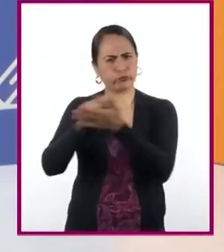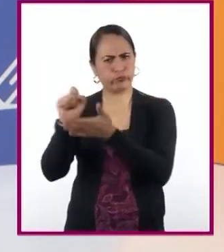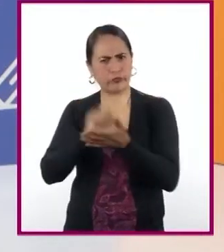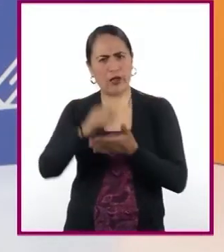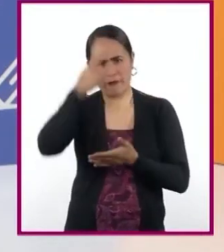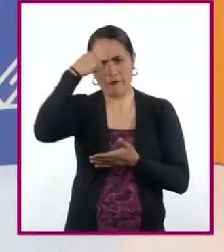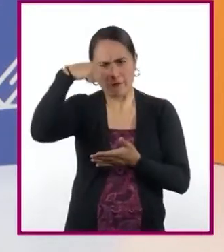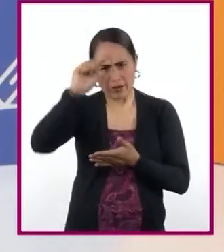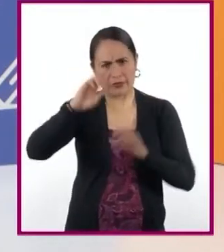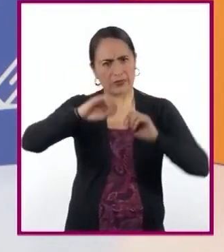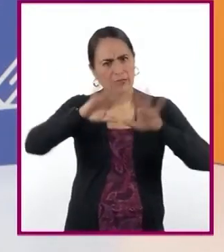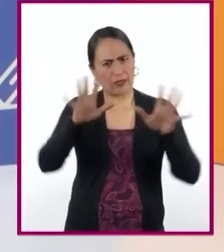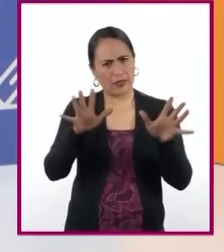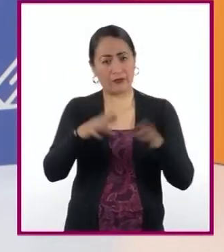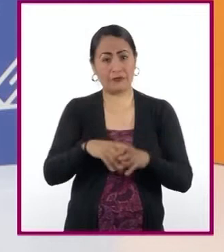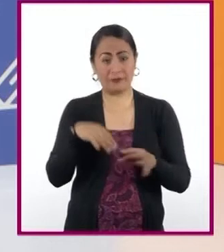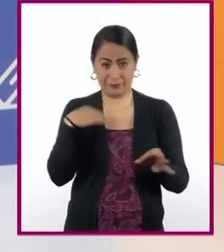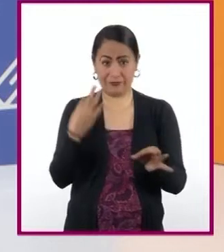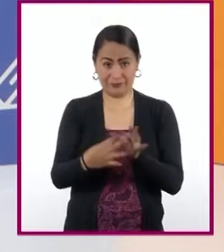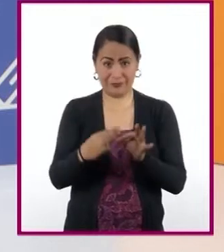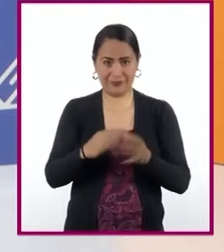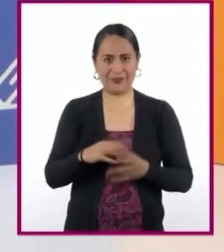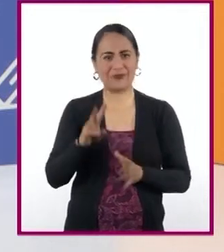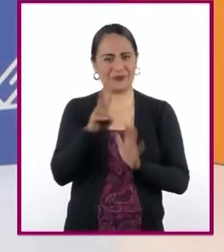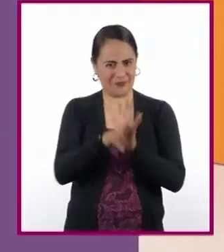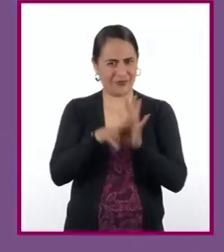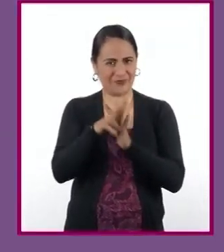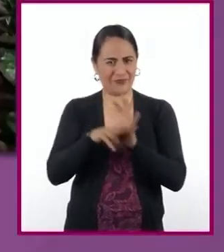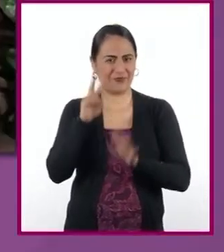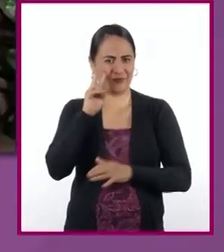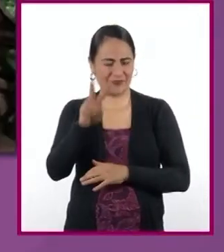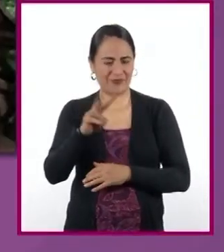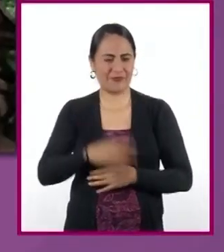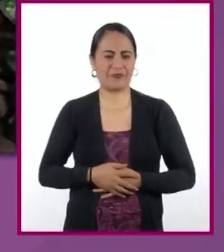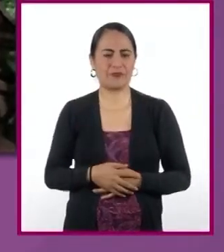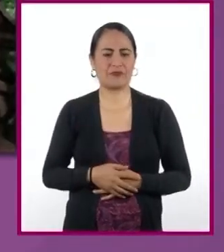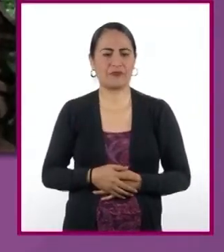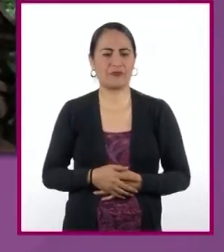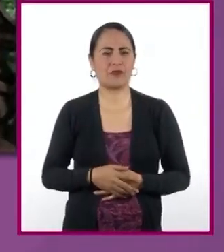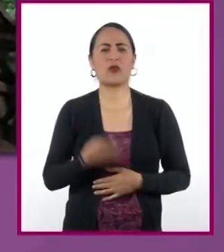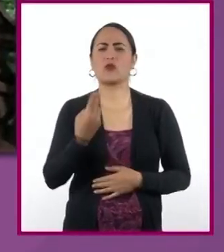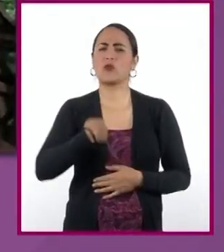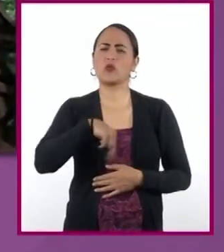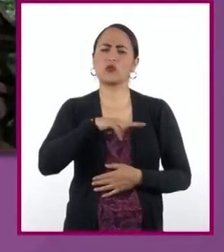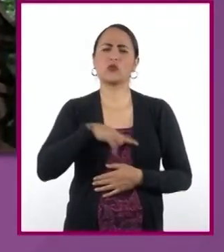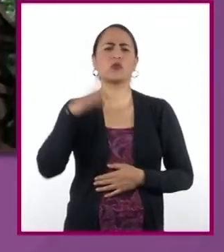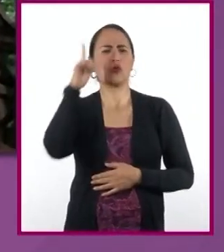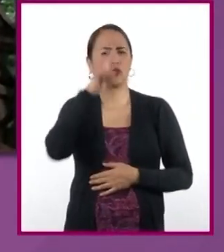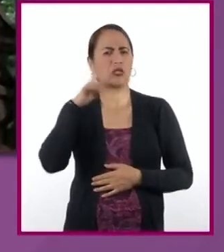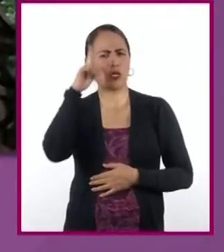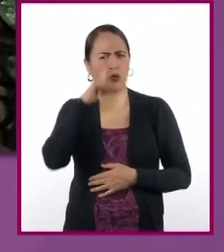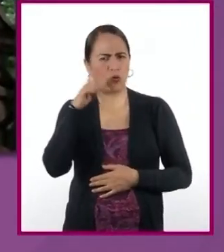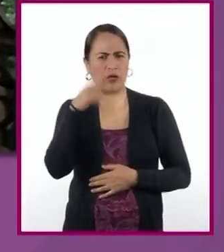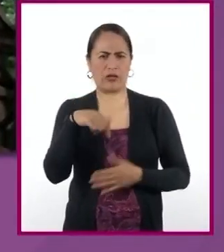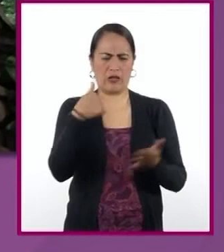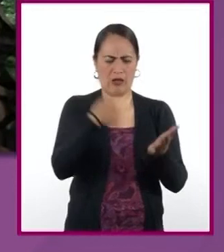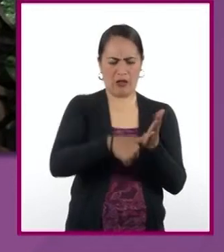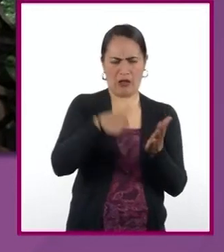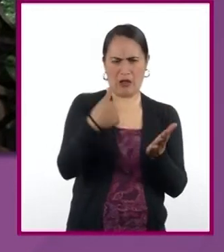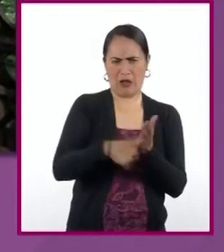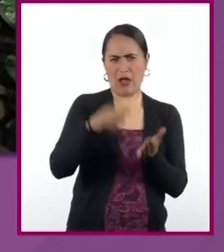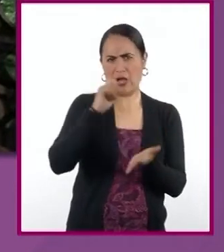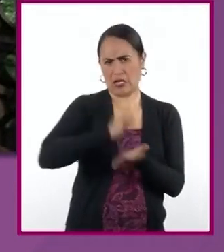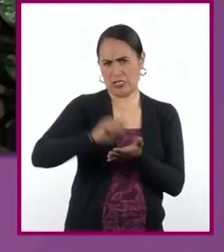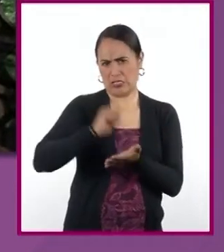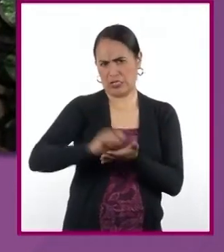con mayor claridad. ¿Listos? ¡Corre video! Usamos el mismo lenguaje para escribir una carta a